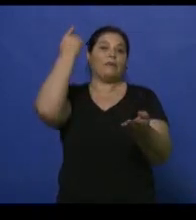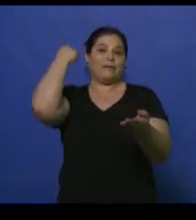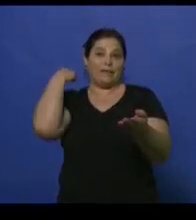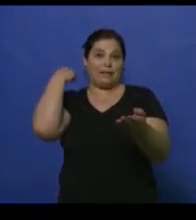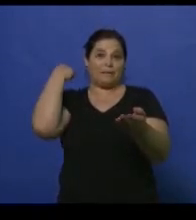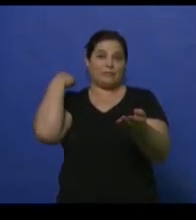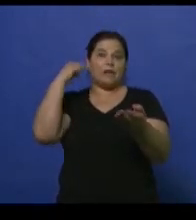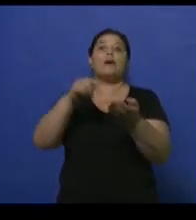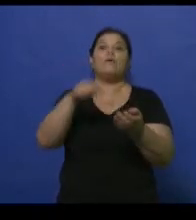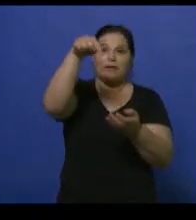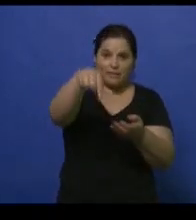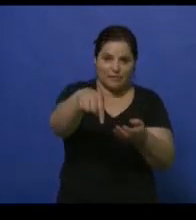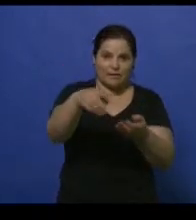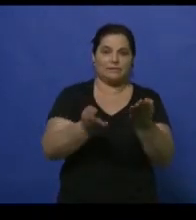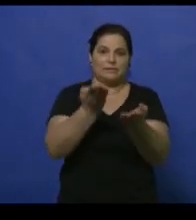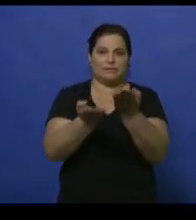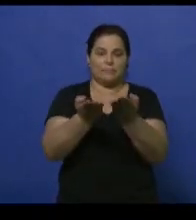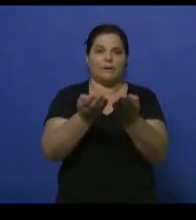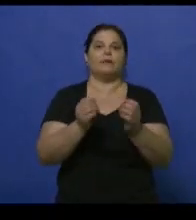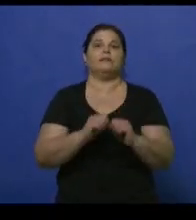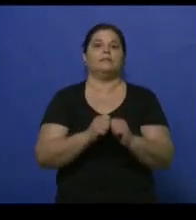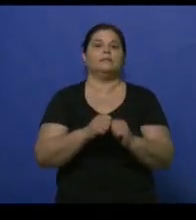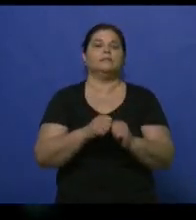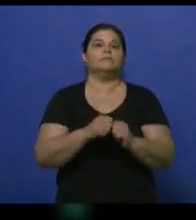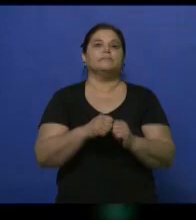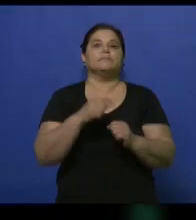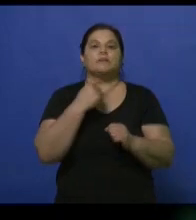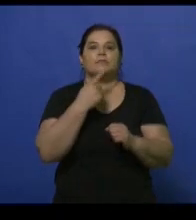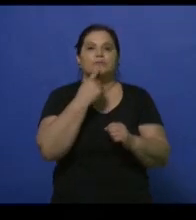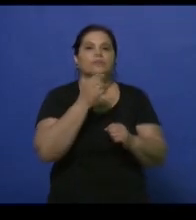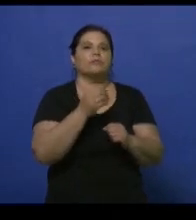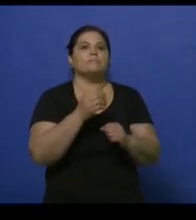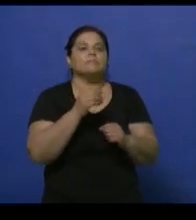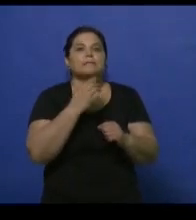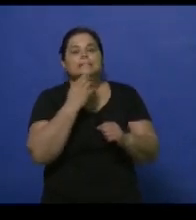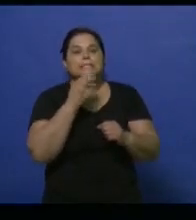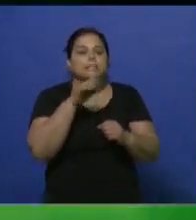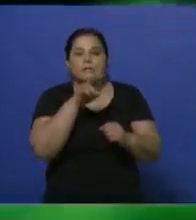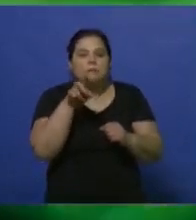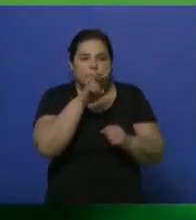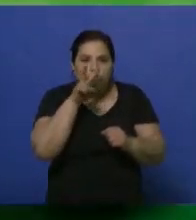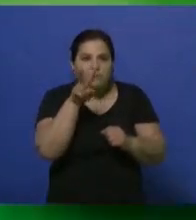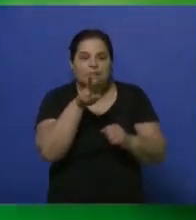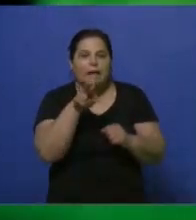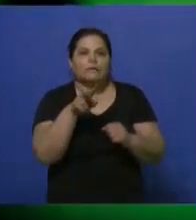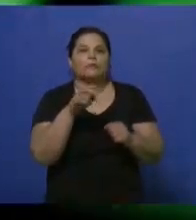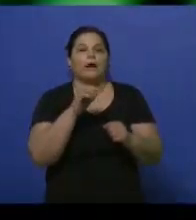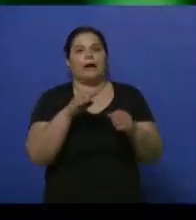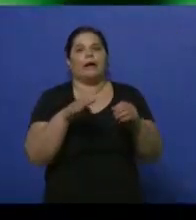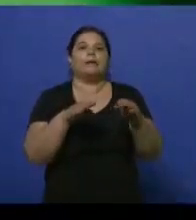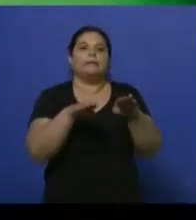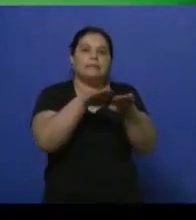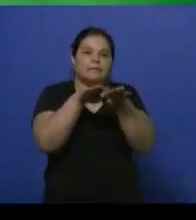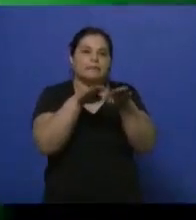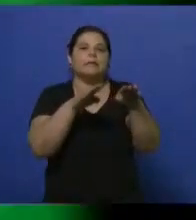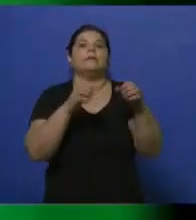vos mencionabas de cuánto la gente está llegando, yo lo estoy percibiendo a nivel de empresas, porque los propios empresarios están comenzando